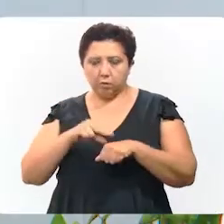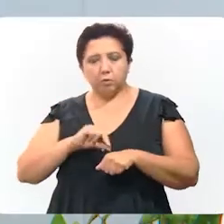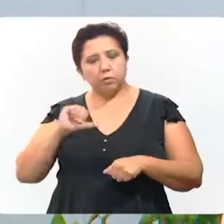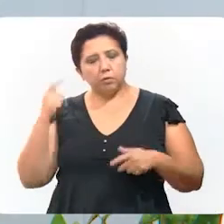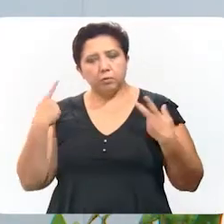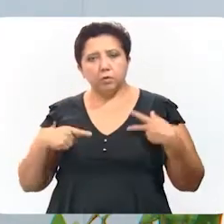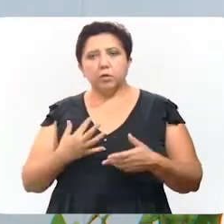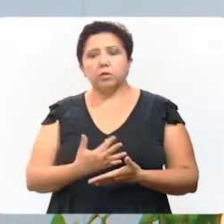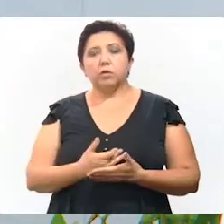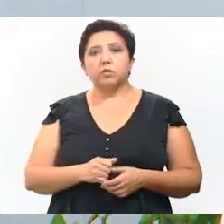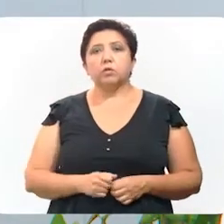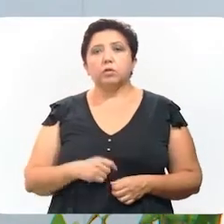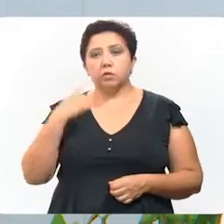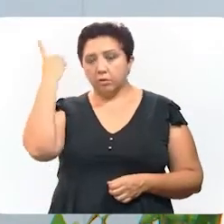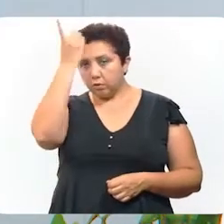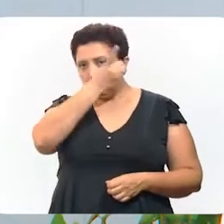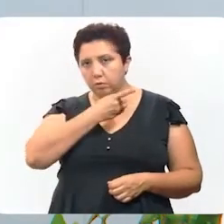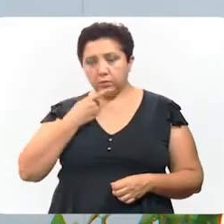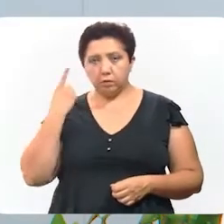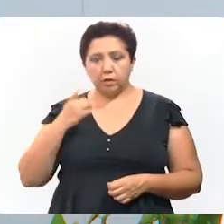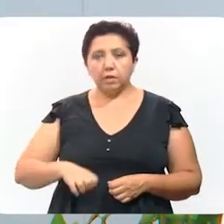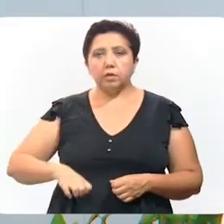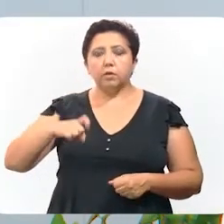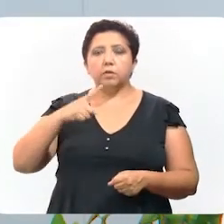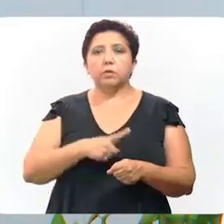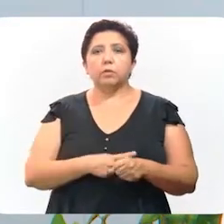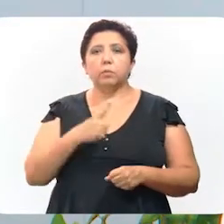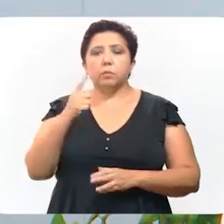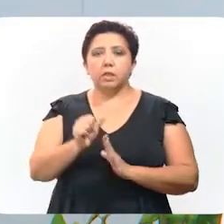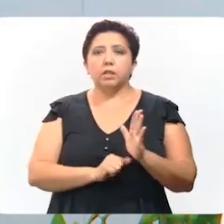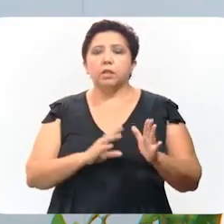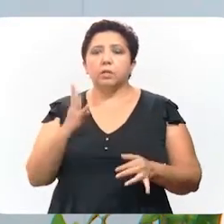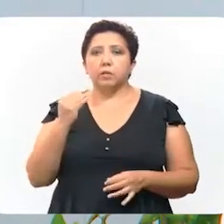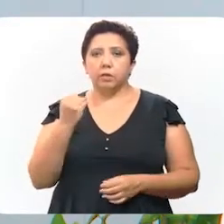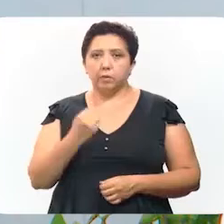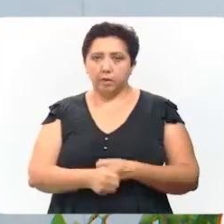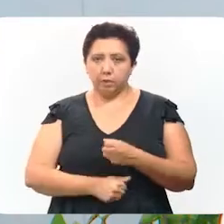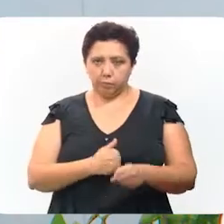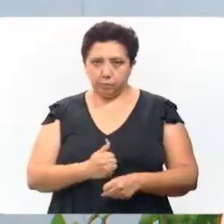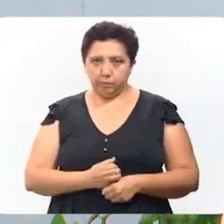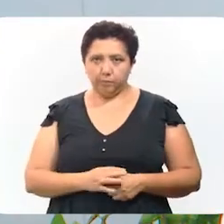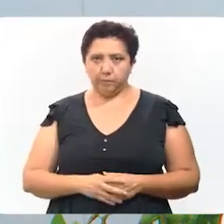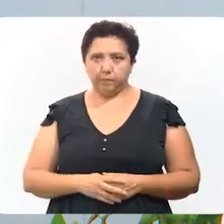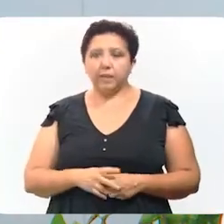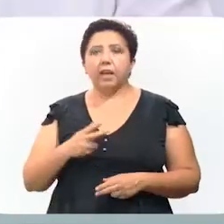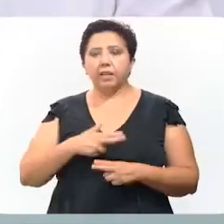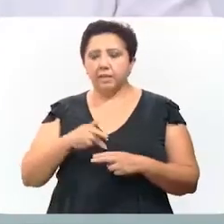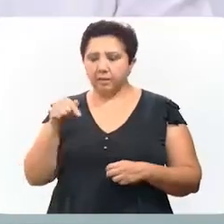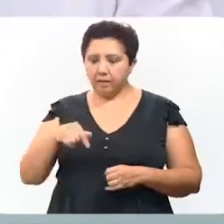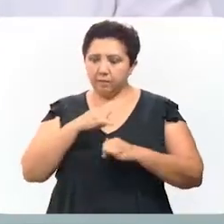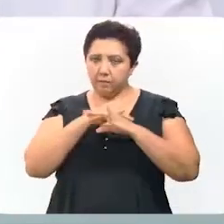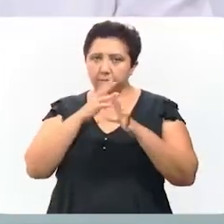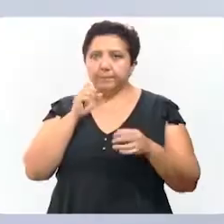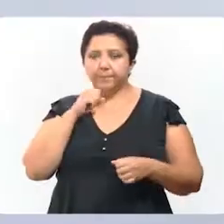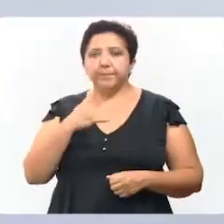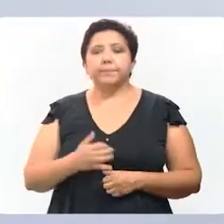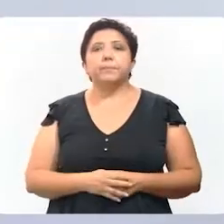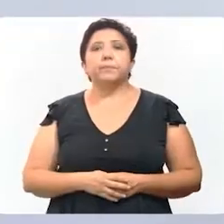Hay otros pacientes a la espera del diagnóstico. El rango de edad de los casos es de 1 mes a 99 años. Hasta aquí el reporte,